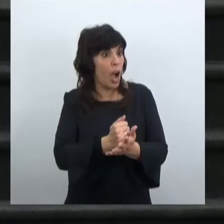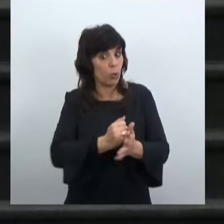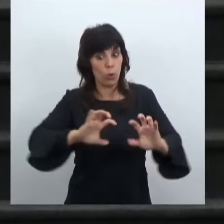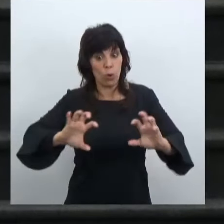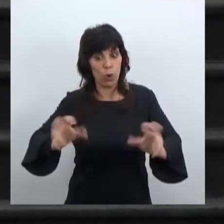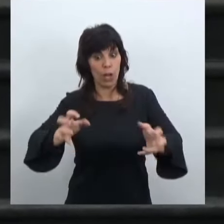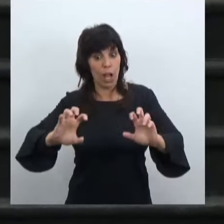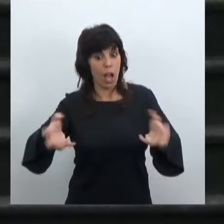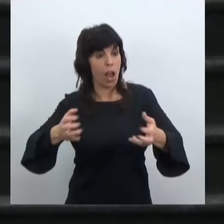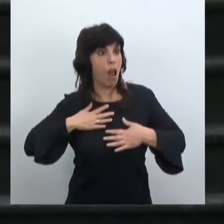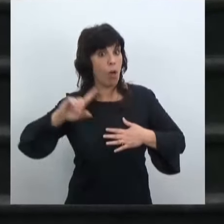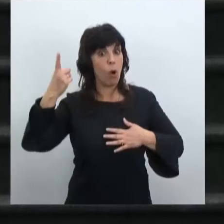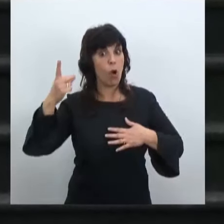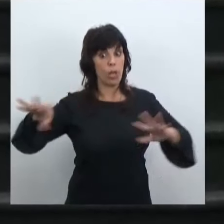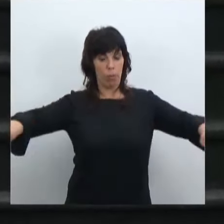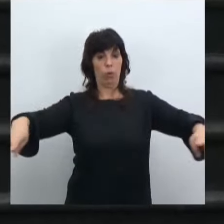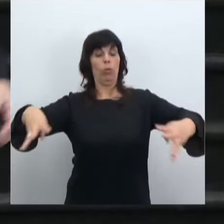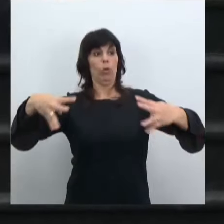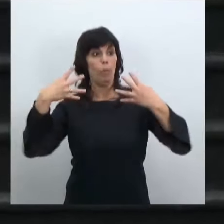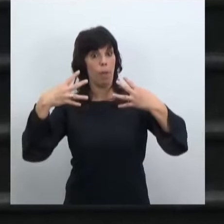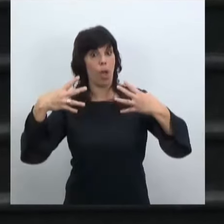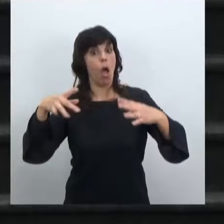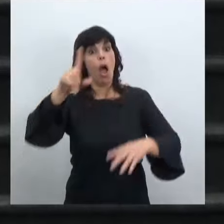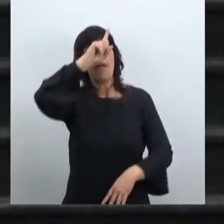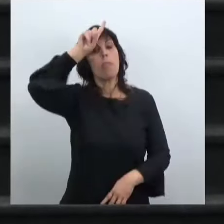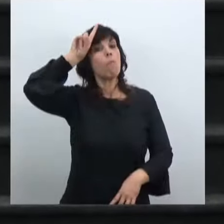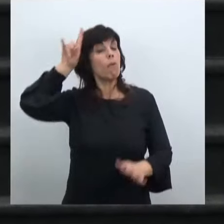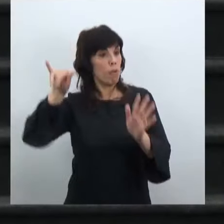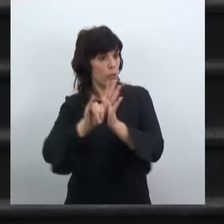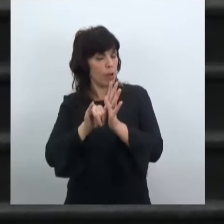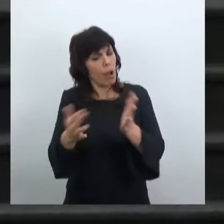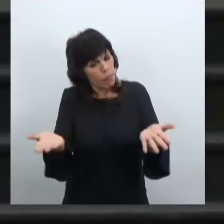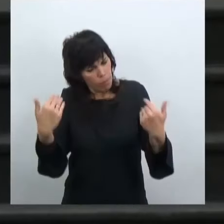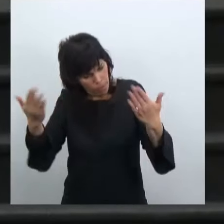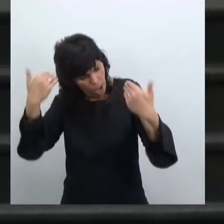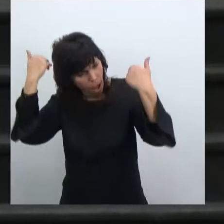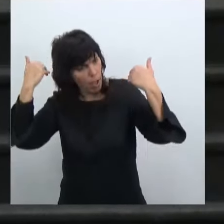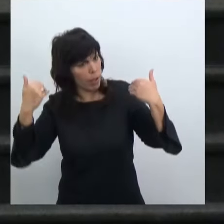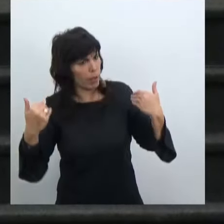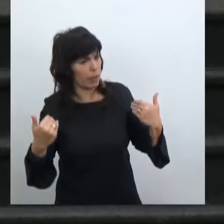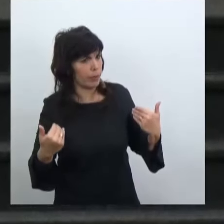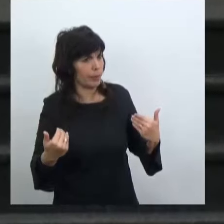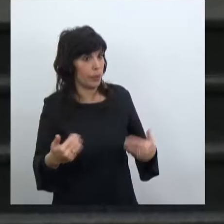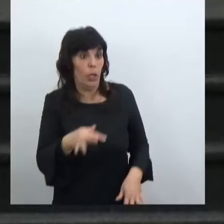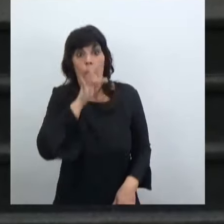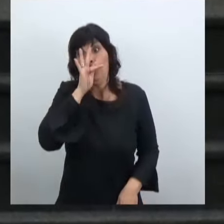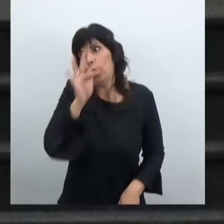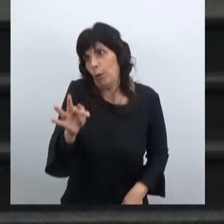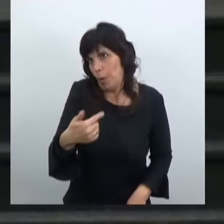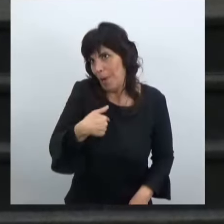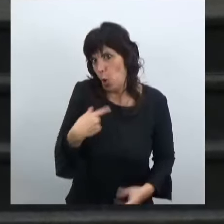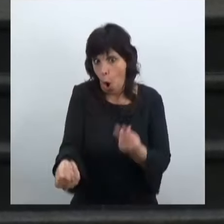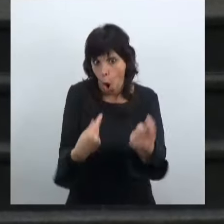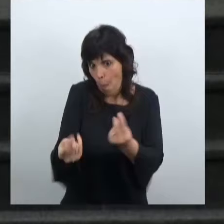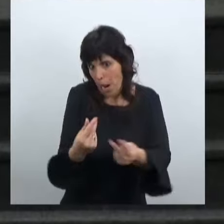Radio, los que están cerca aquí de Madrid, ven, gózate con nosotros. No te prometo que vamos a bailar todos los